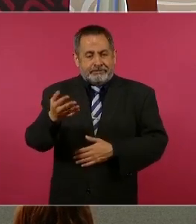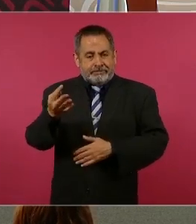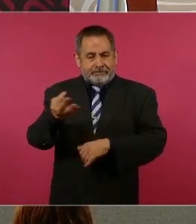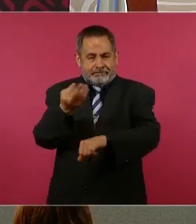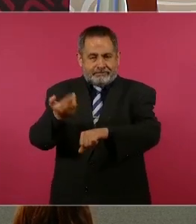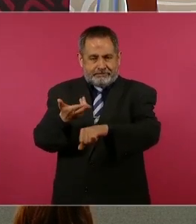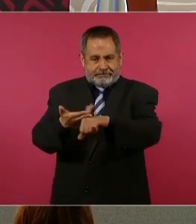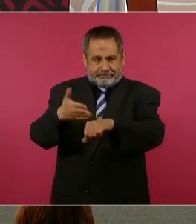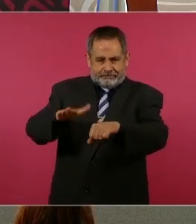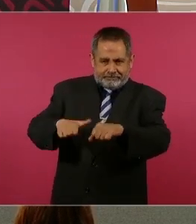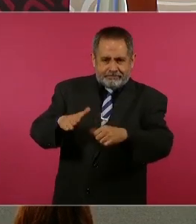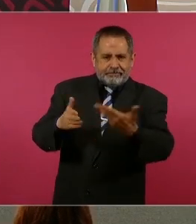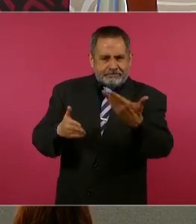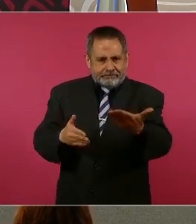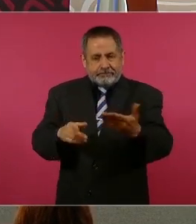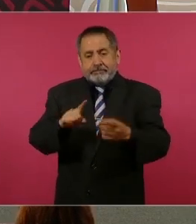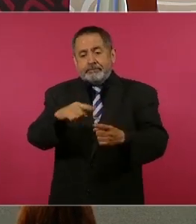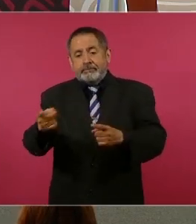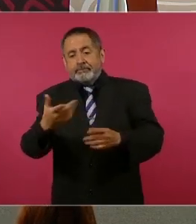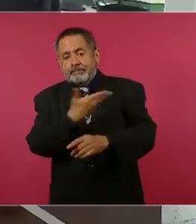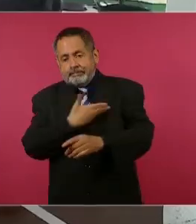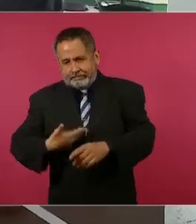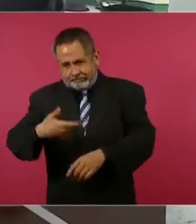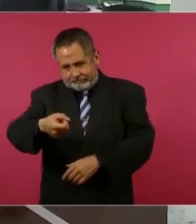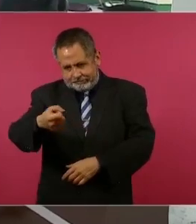al presidente también del comité.